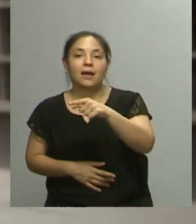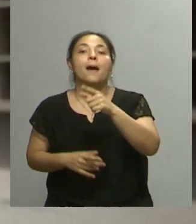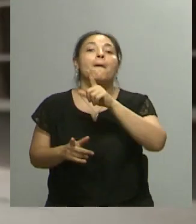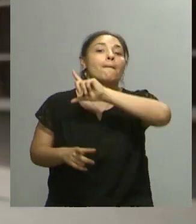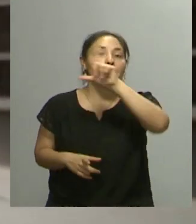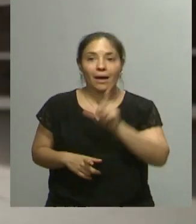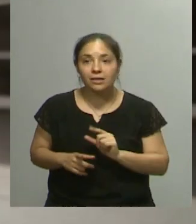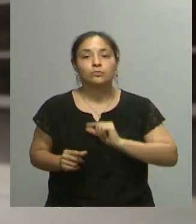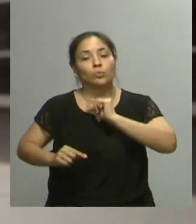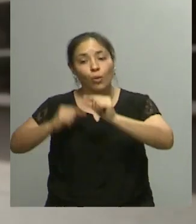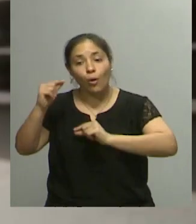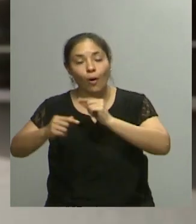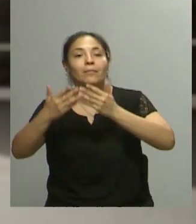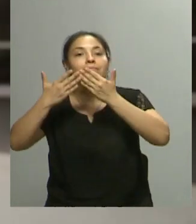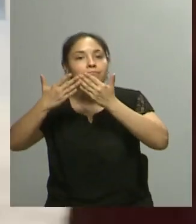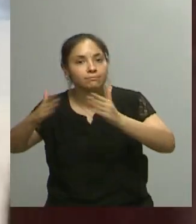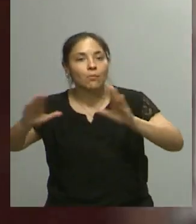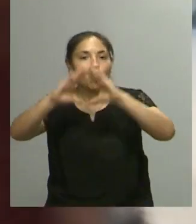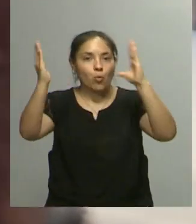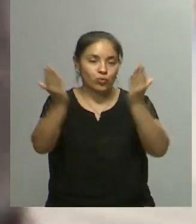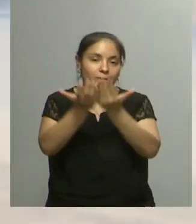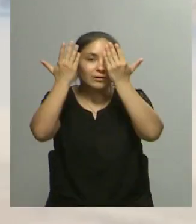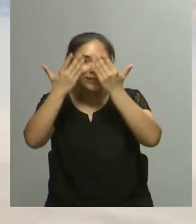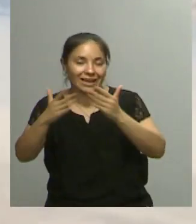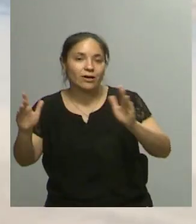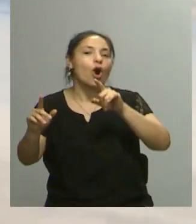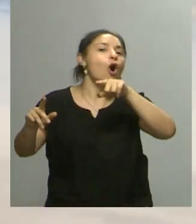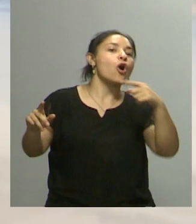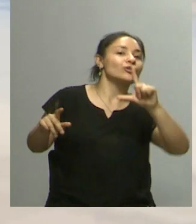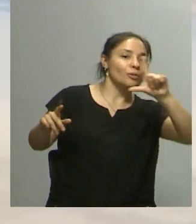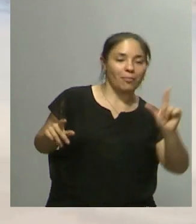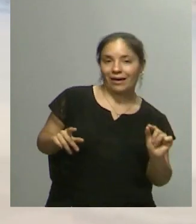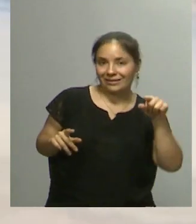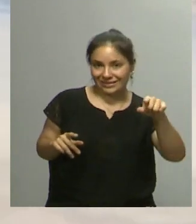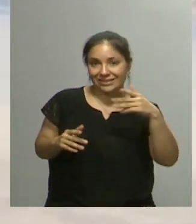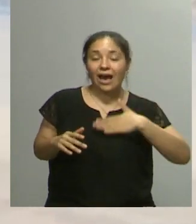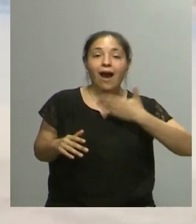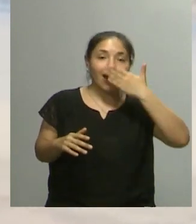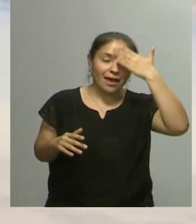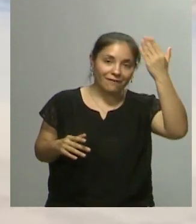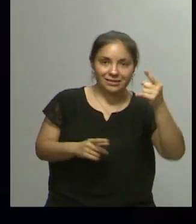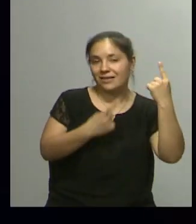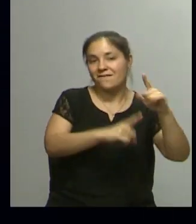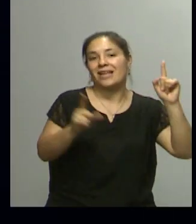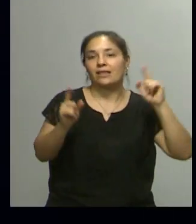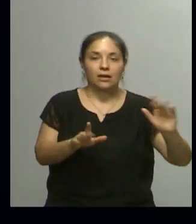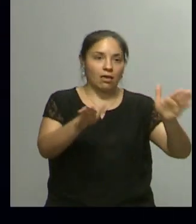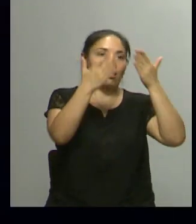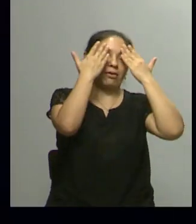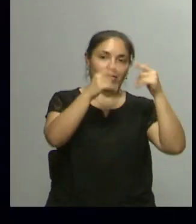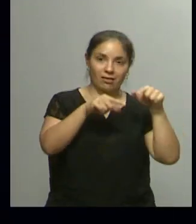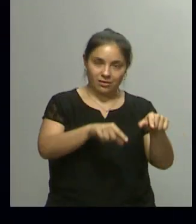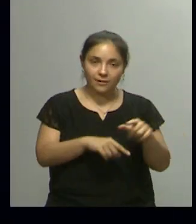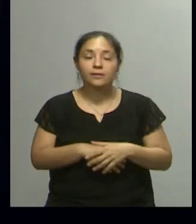abriendo o se quiere abrir al mundo, a diferencia de otros países árabes, y esto hay que decirlo. Pero me parece que es